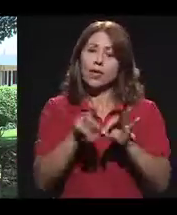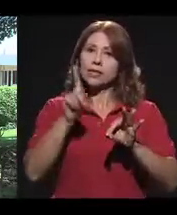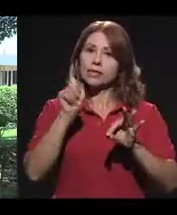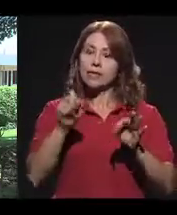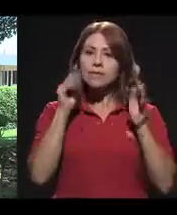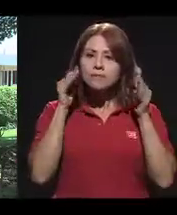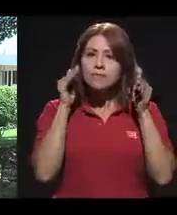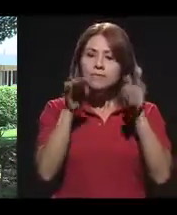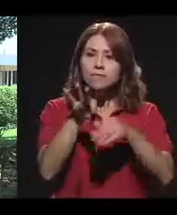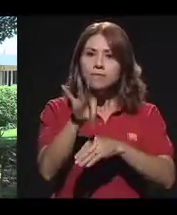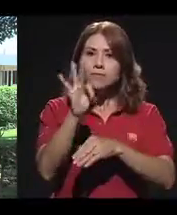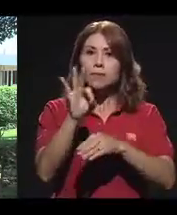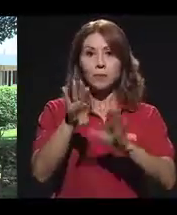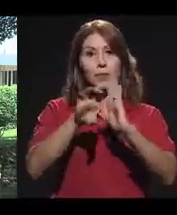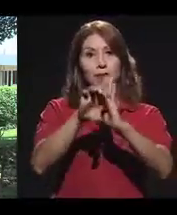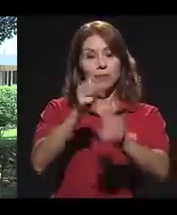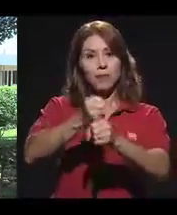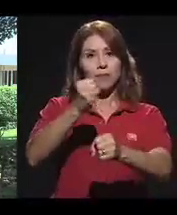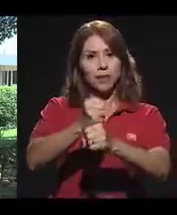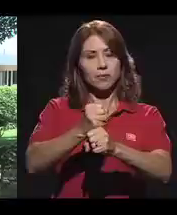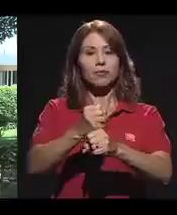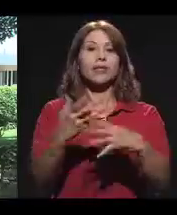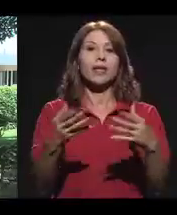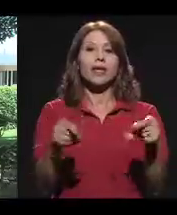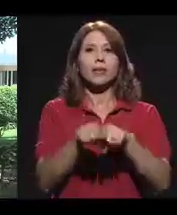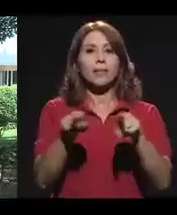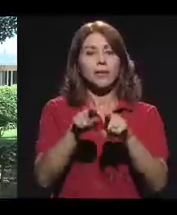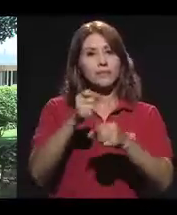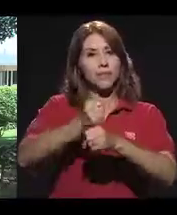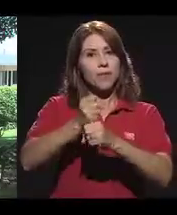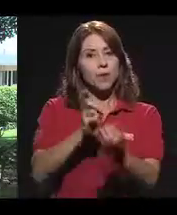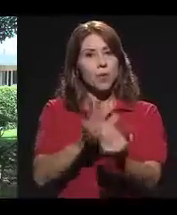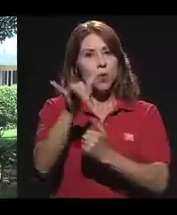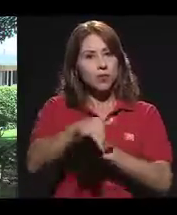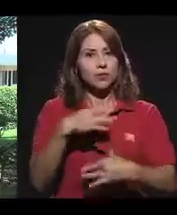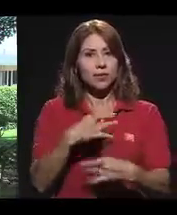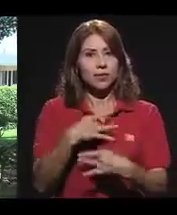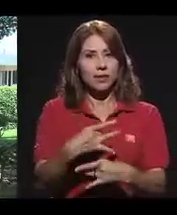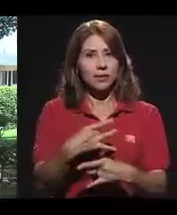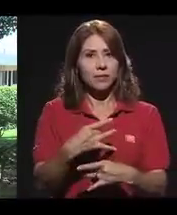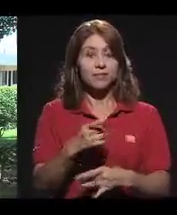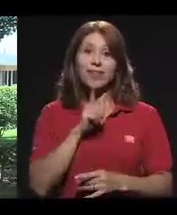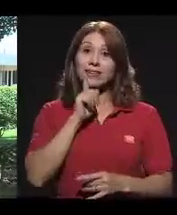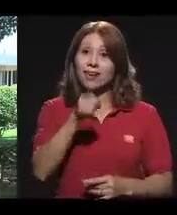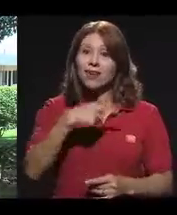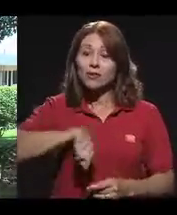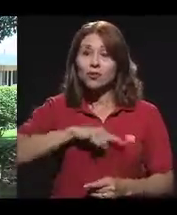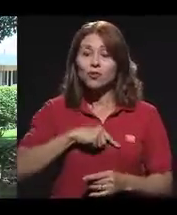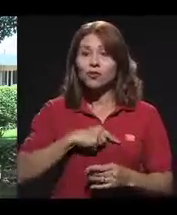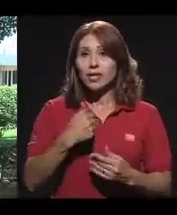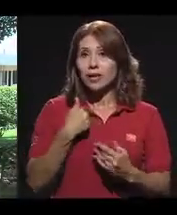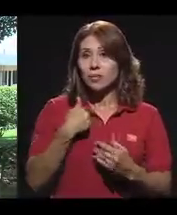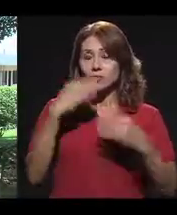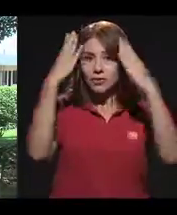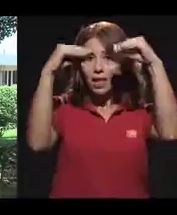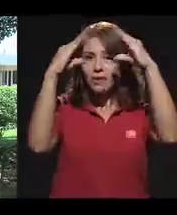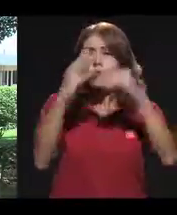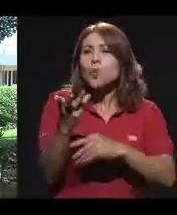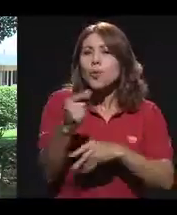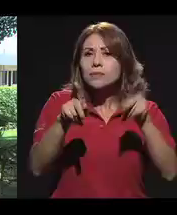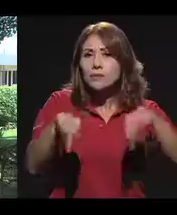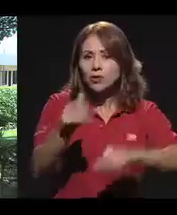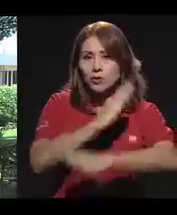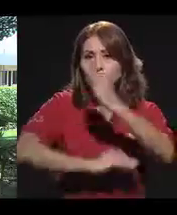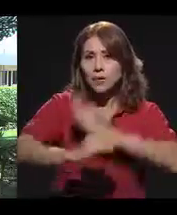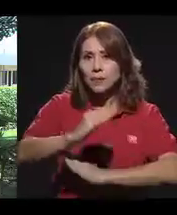que es un tema sensible y estamos trabajando en un proyecto interesante que es, en realidad tenemos datos de cuántas personas con discapacidad hay en el país, que